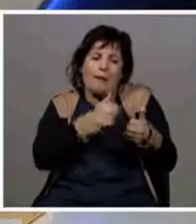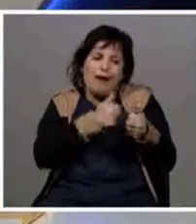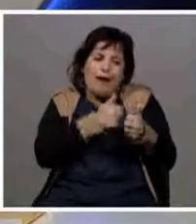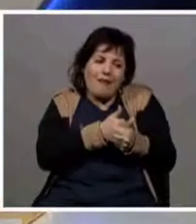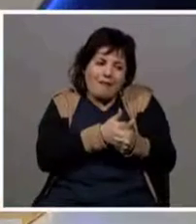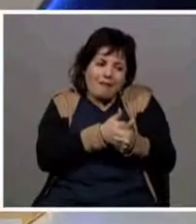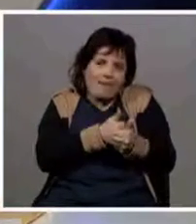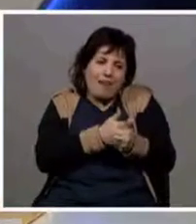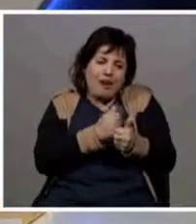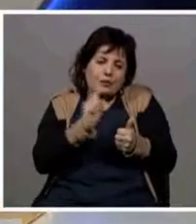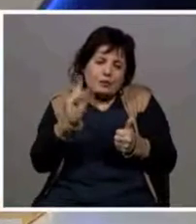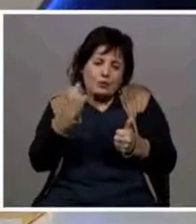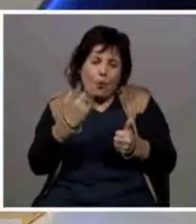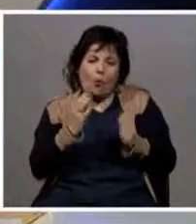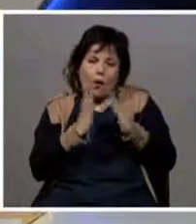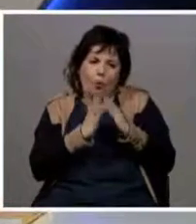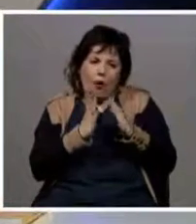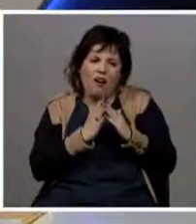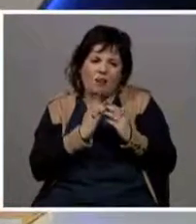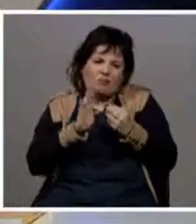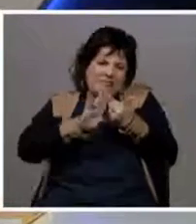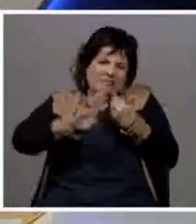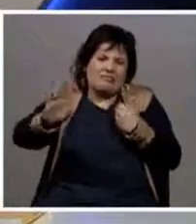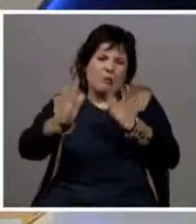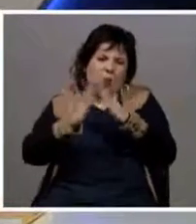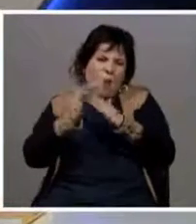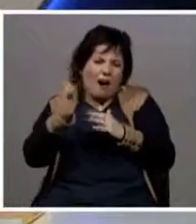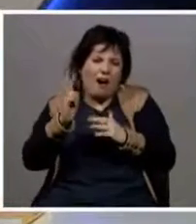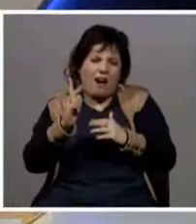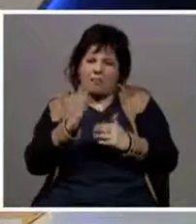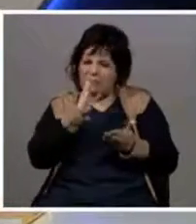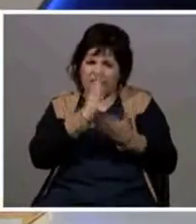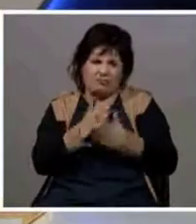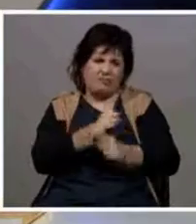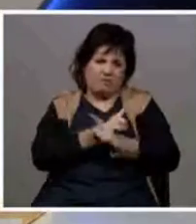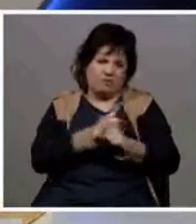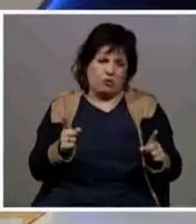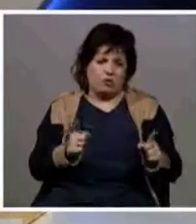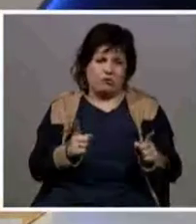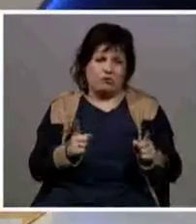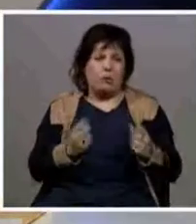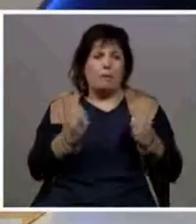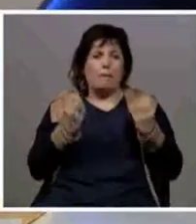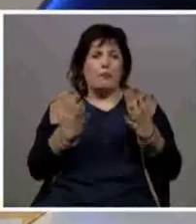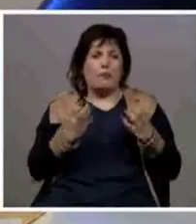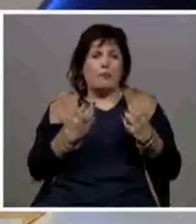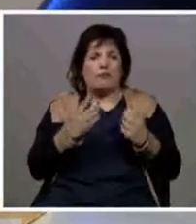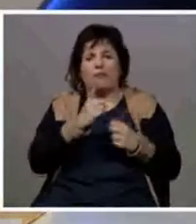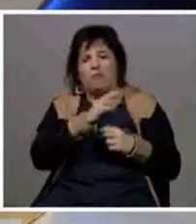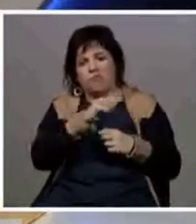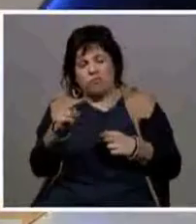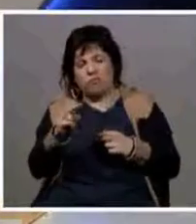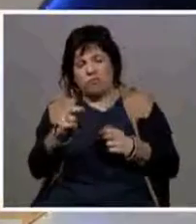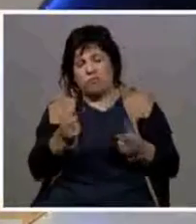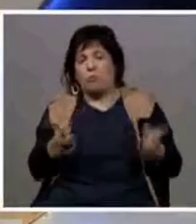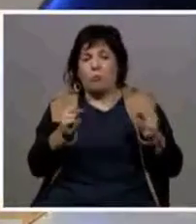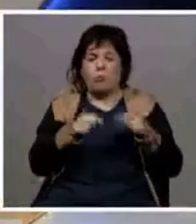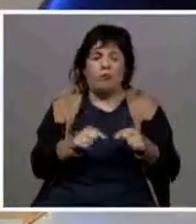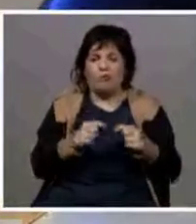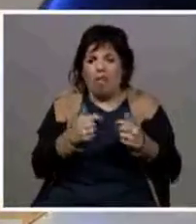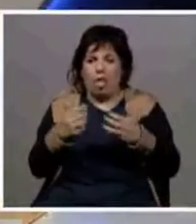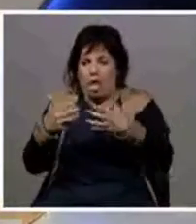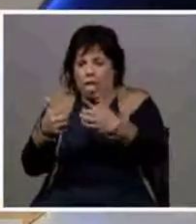permite una cierta autonomía del hogar de origen cosa que en general no sucede o se sostiene muy poco tiempo y vuelven a su hogar